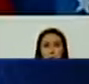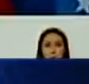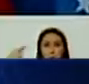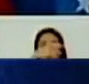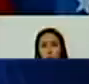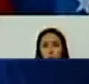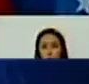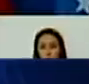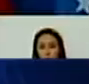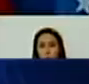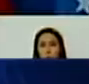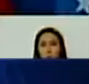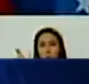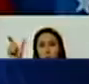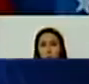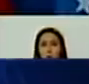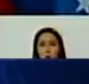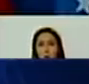Julián Molano